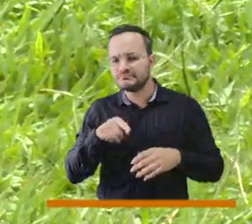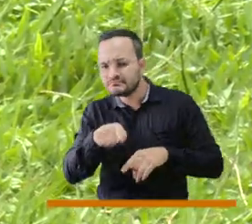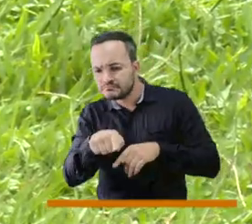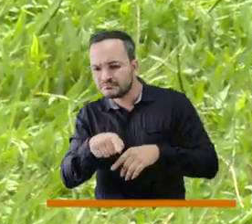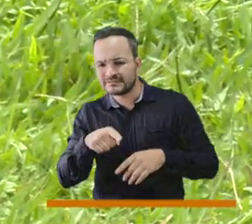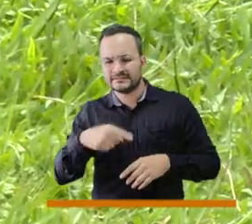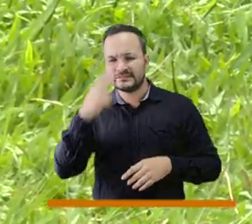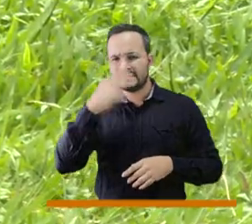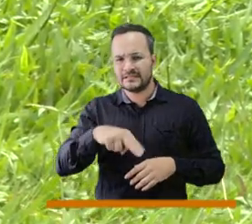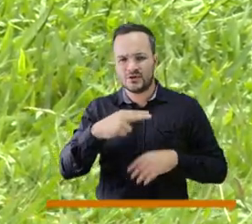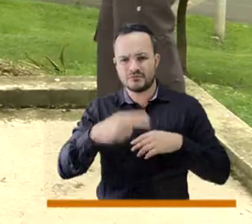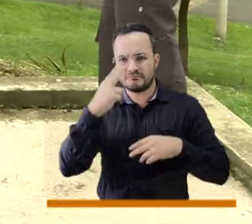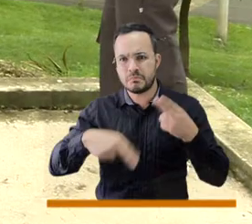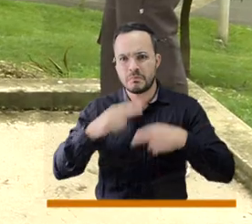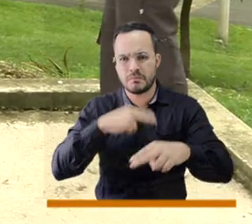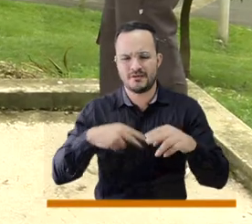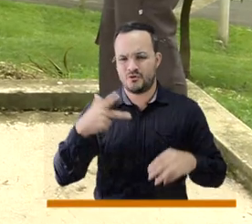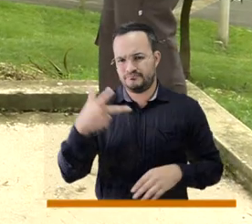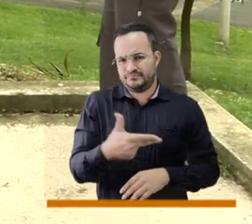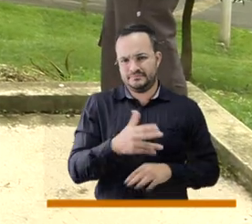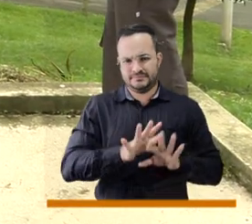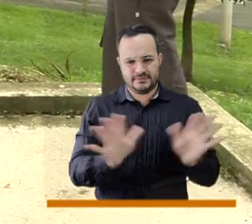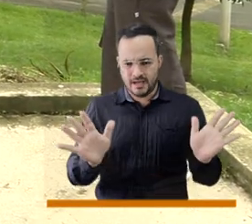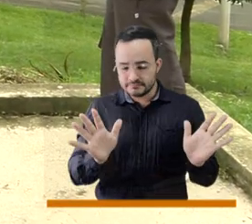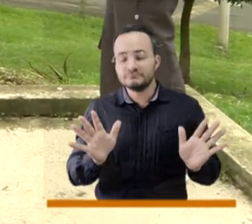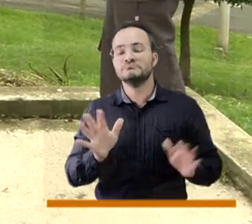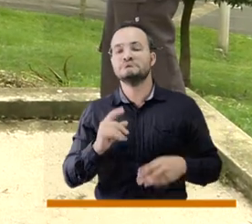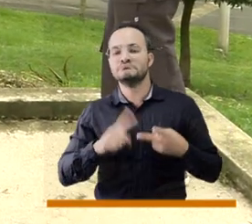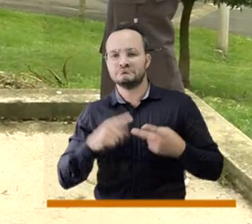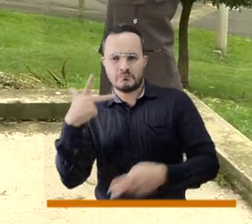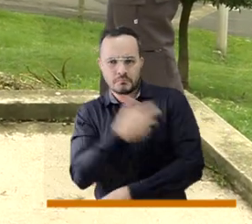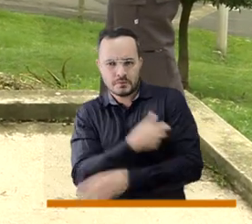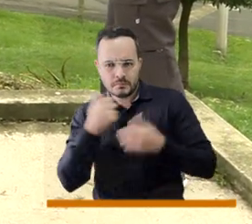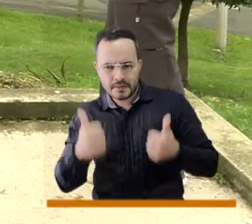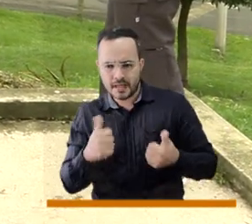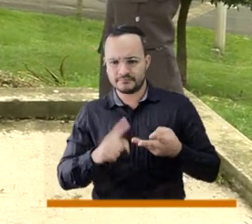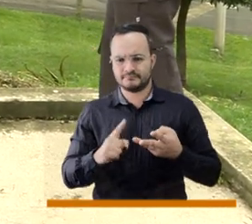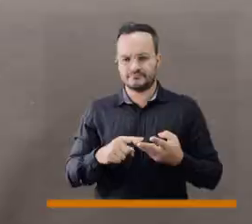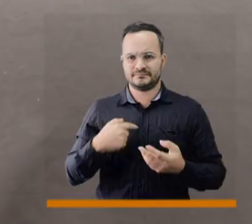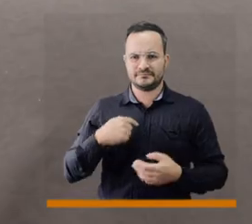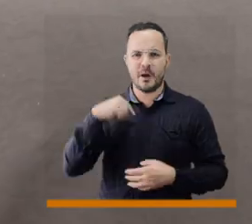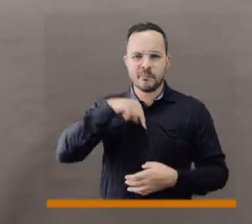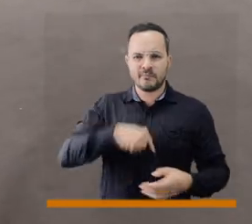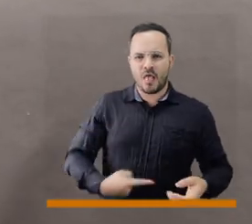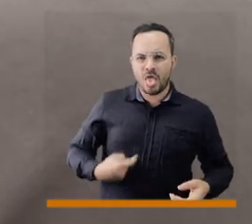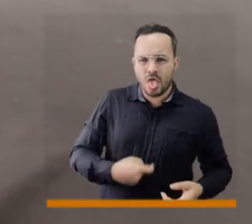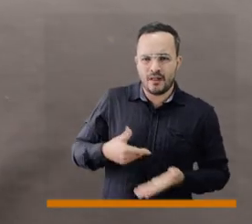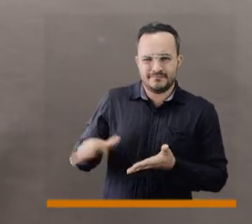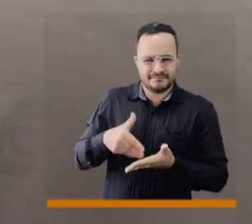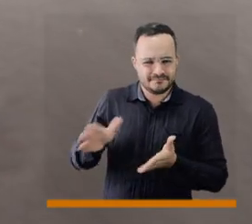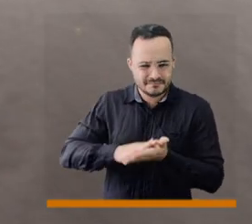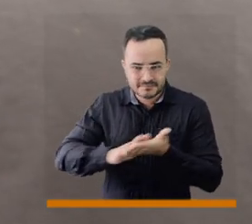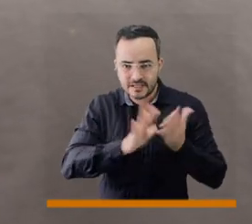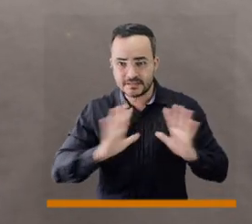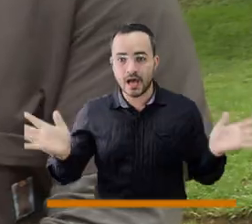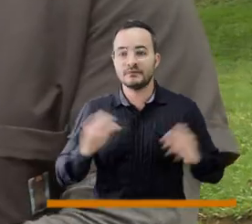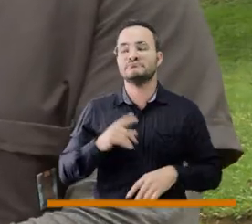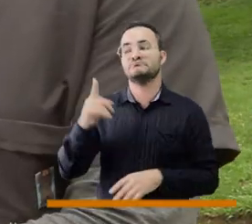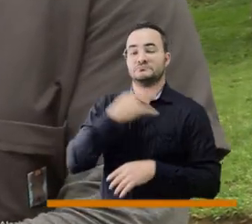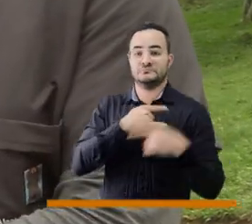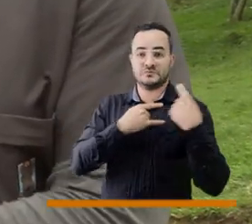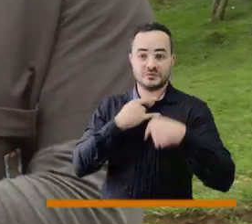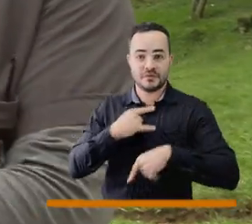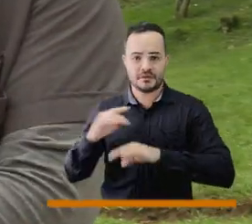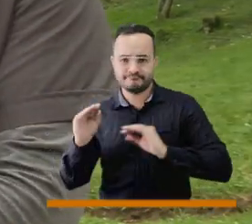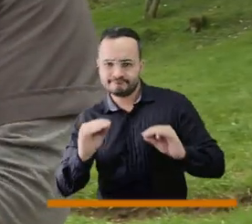se recuperan hasta lo máximo, se les da todo el tratamiento que necesiten, se vacunan, se desparasitan y una vez están listos, ya en este caso